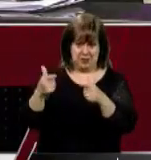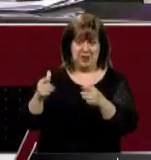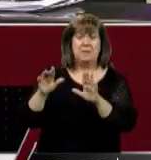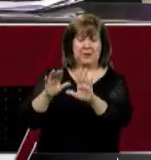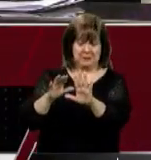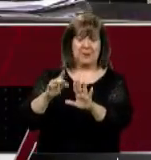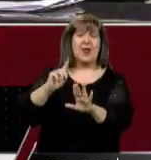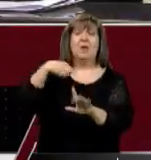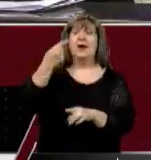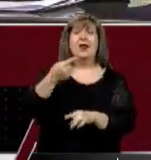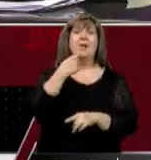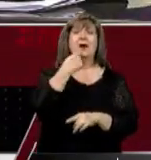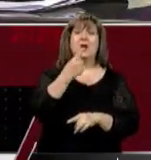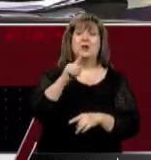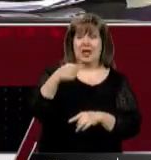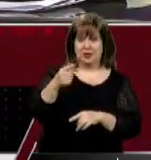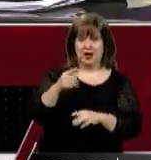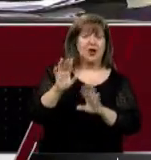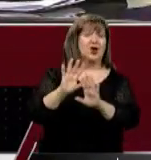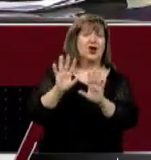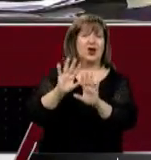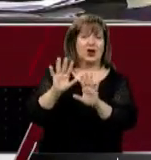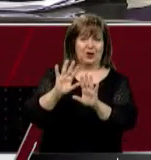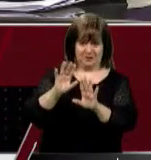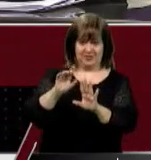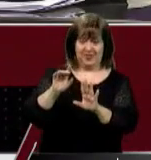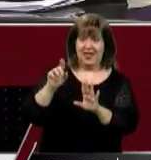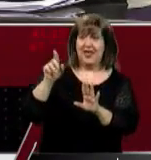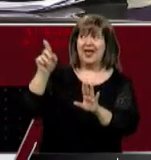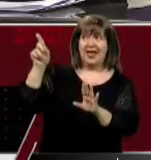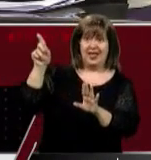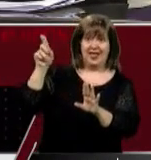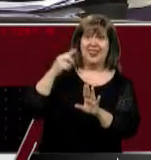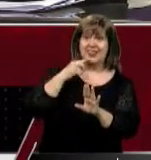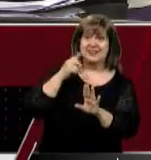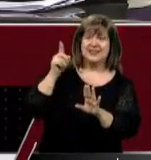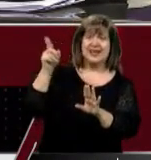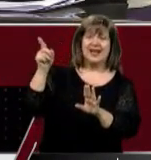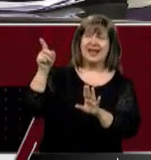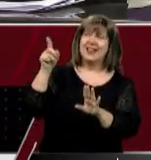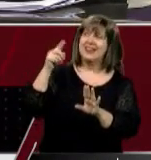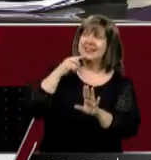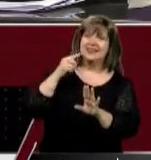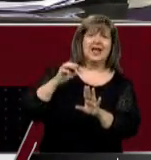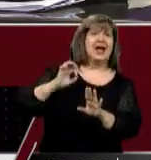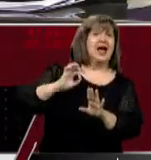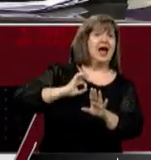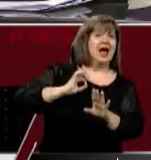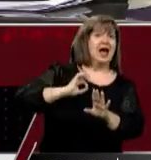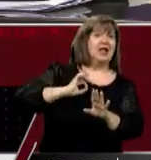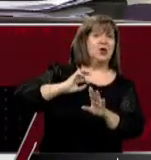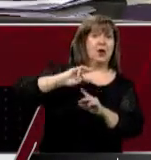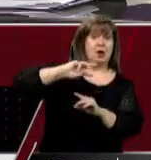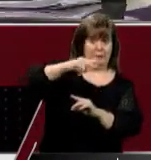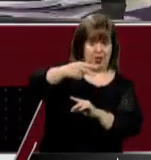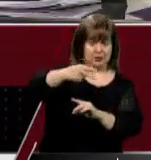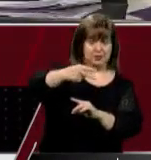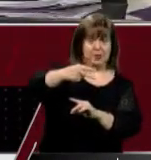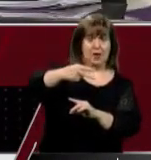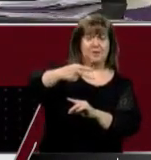acuerdo. No, él dice que el año próximo